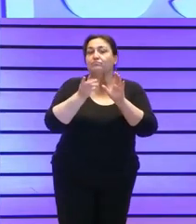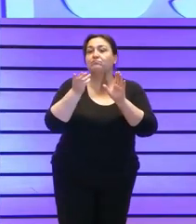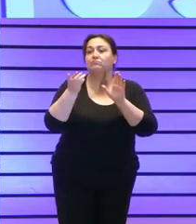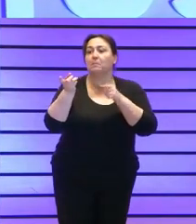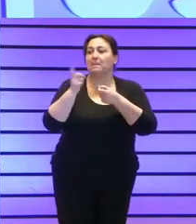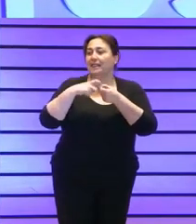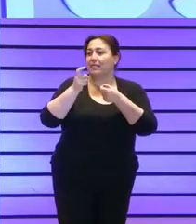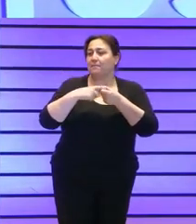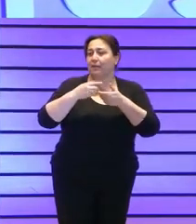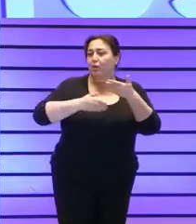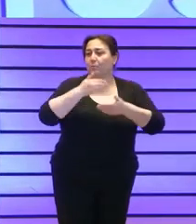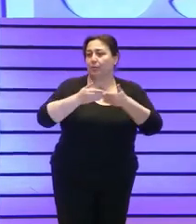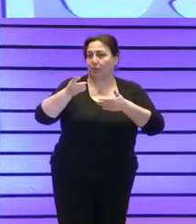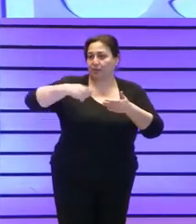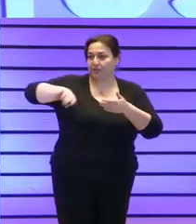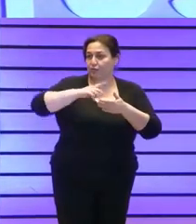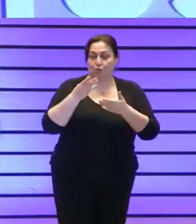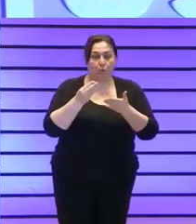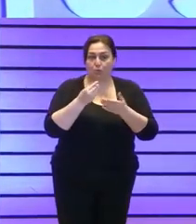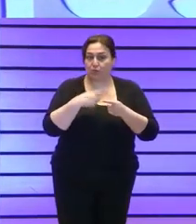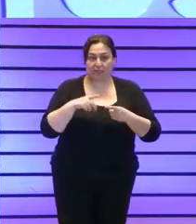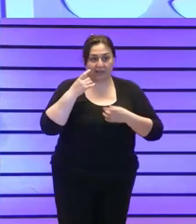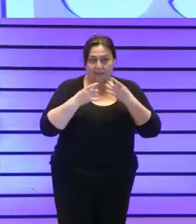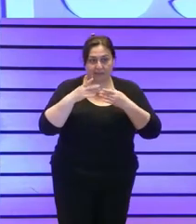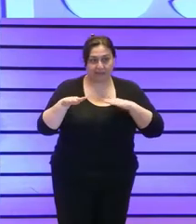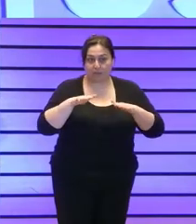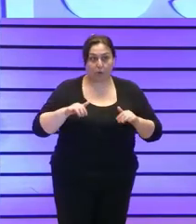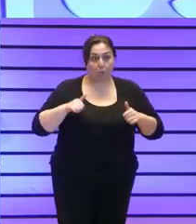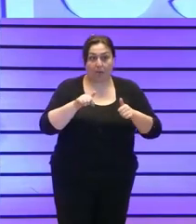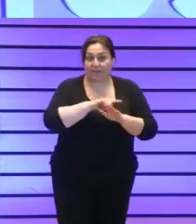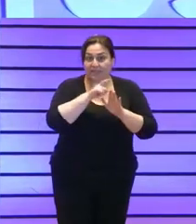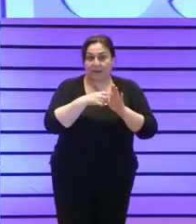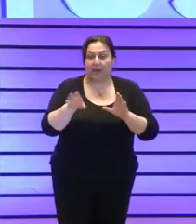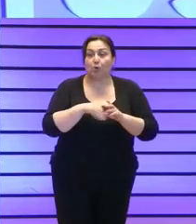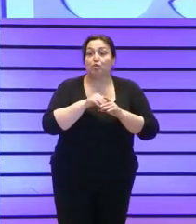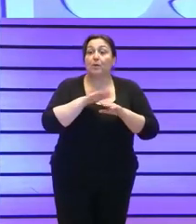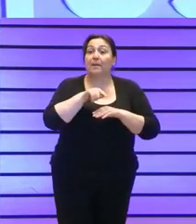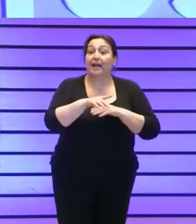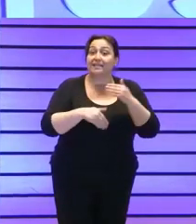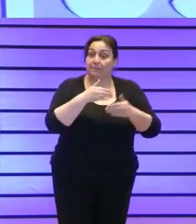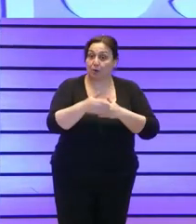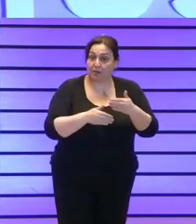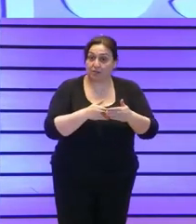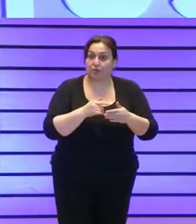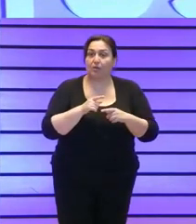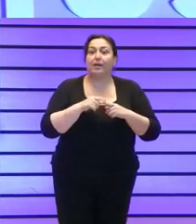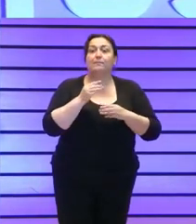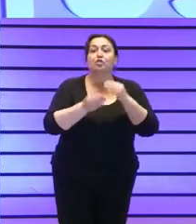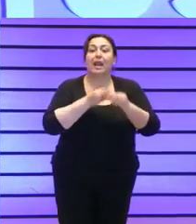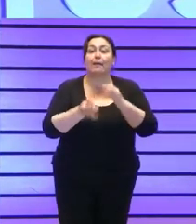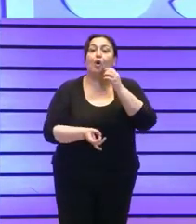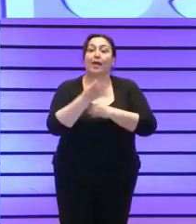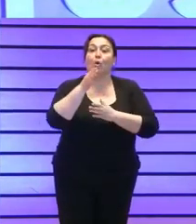muchas de las cosas que siempre mueven desde las entidades de plena inclusión para este proceso hemos elaborado tres cuestionarios online